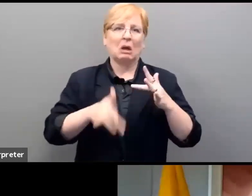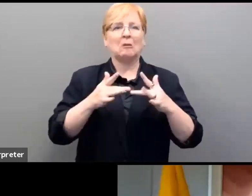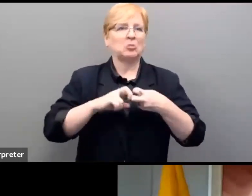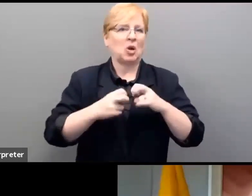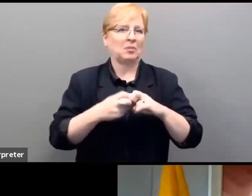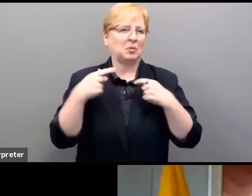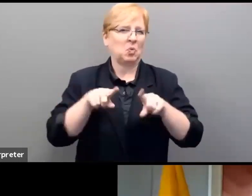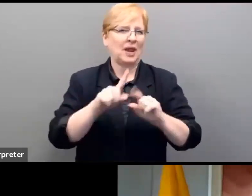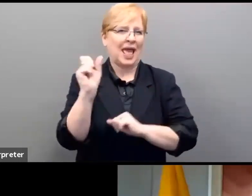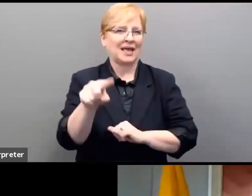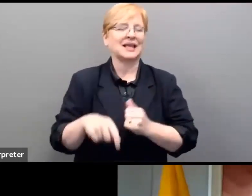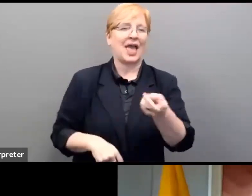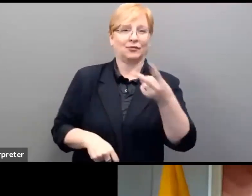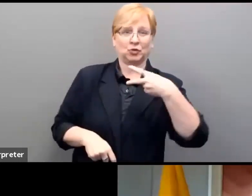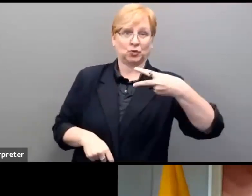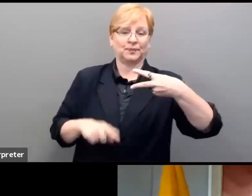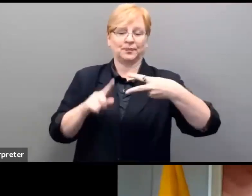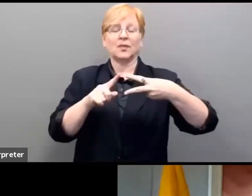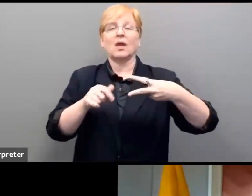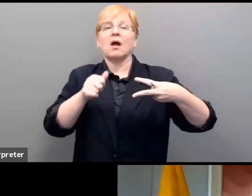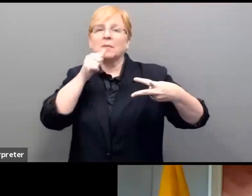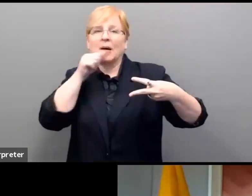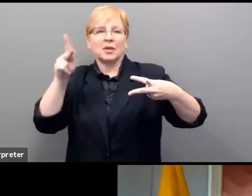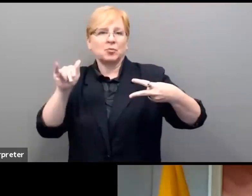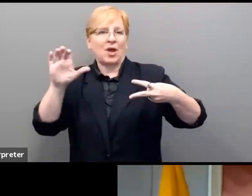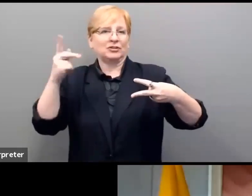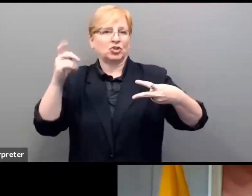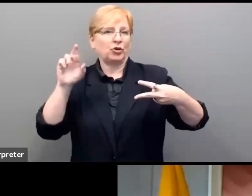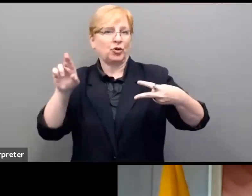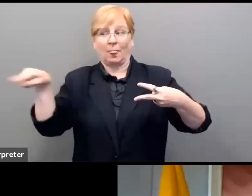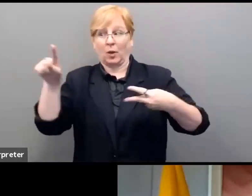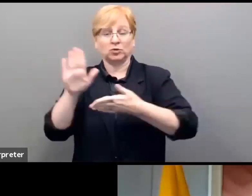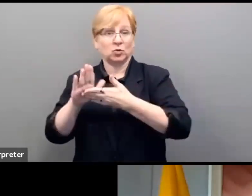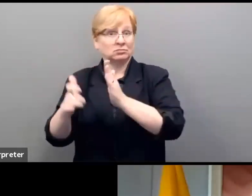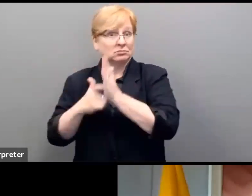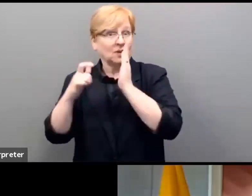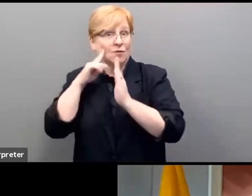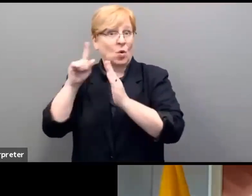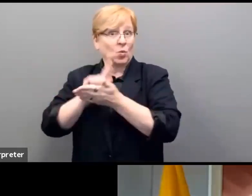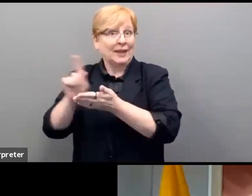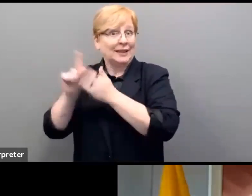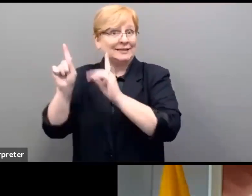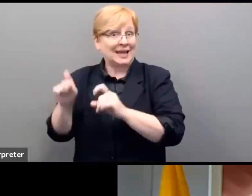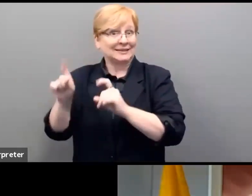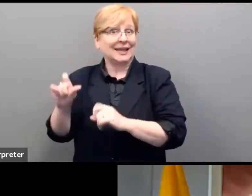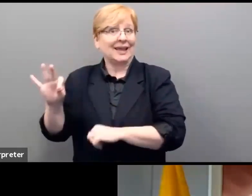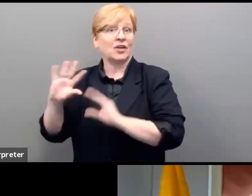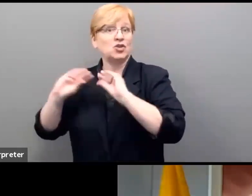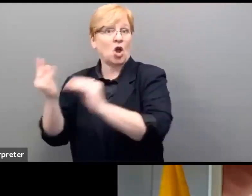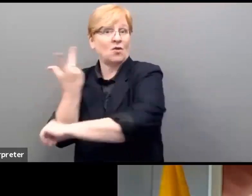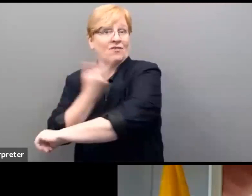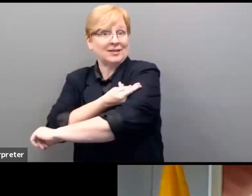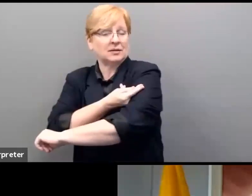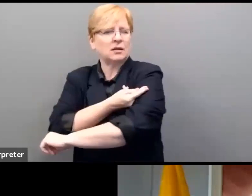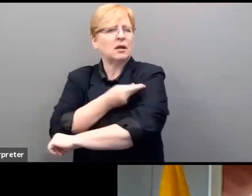perfecto, gracias. Tuve unos problemas técnicos anteriormente, entonces perdónenme si ya contestó esta pregunta. Tengo dos